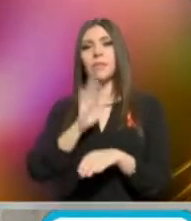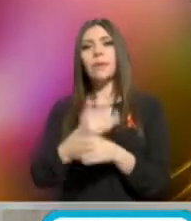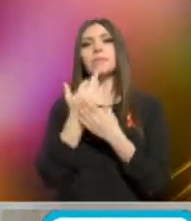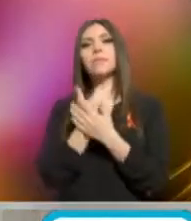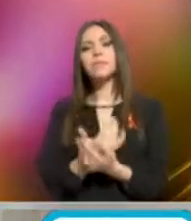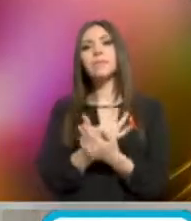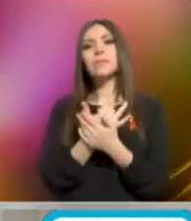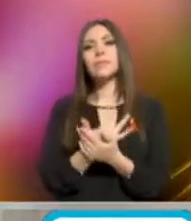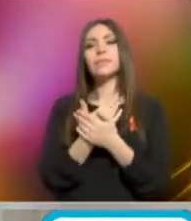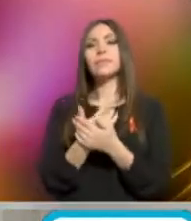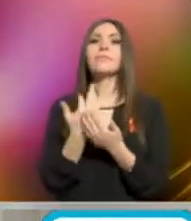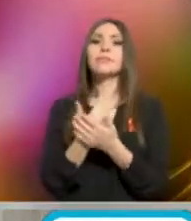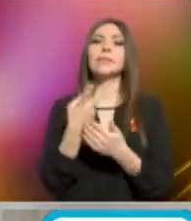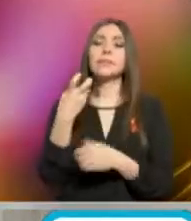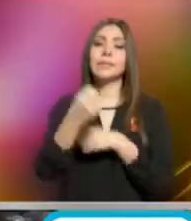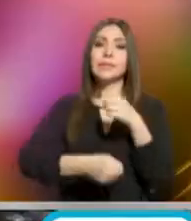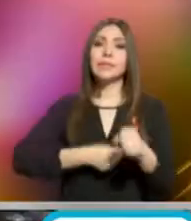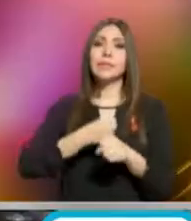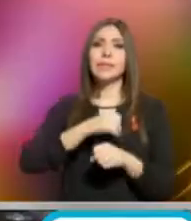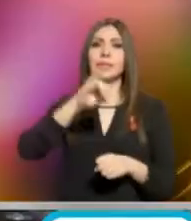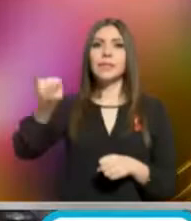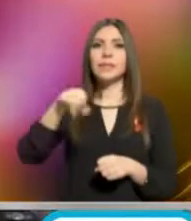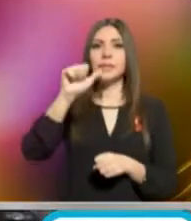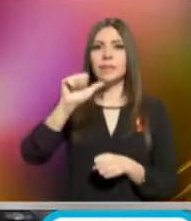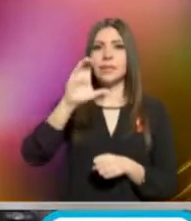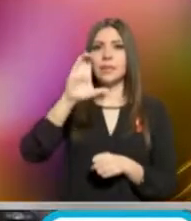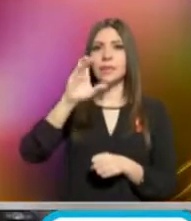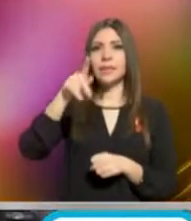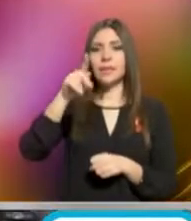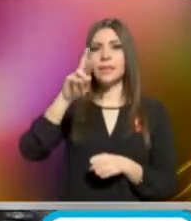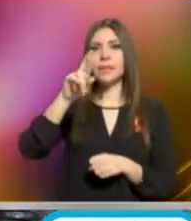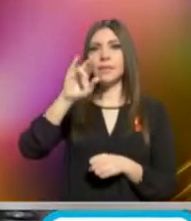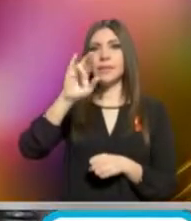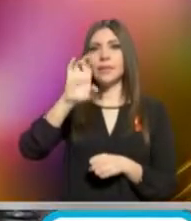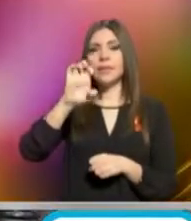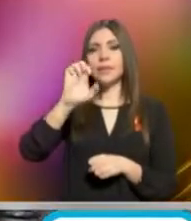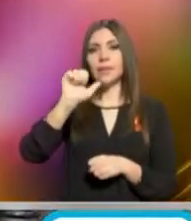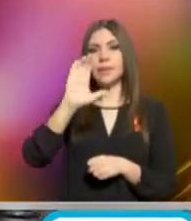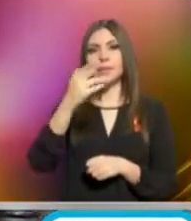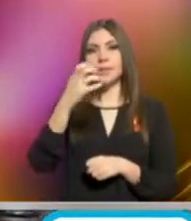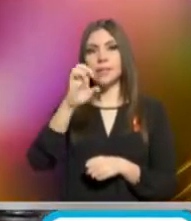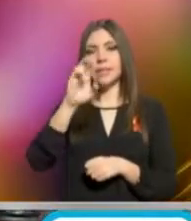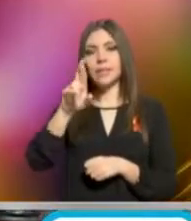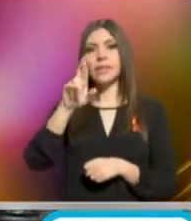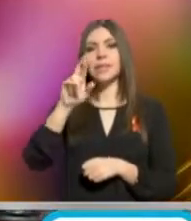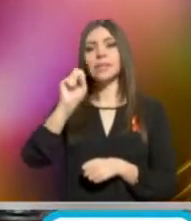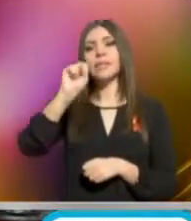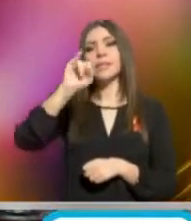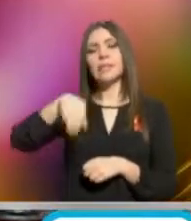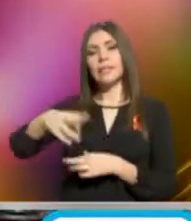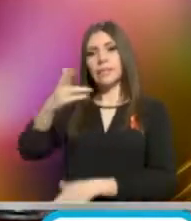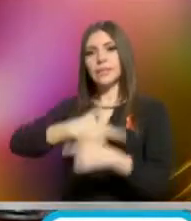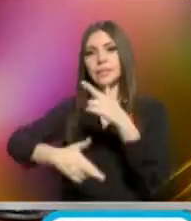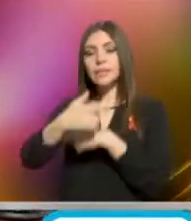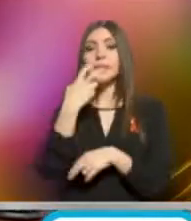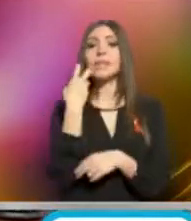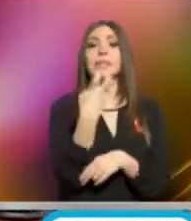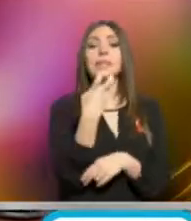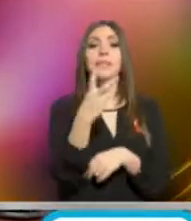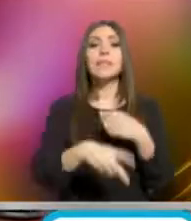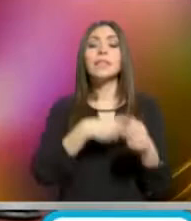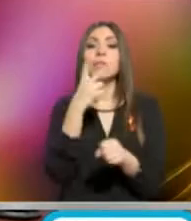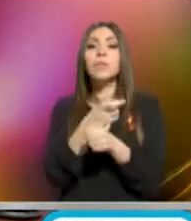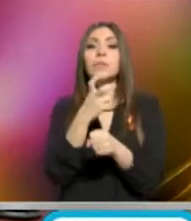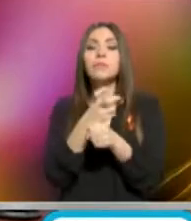menos en el rubro de acción, Jack Reacher sin retorno, que es la segunda parte de Jack Reacher que nos entregó hace como